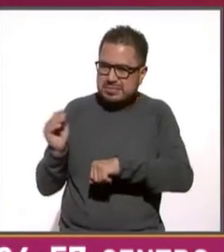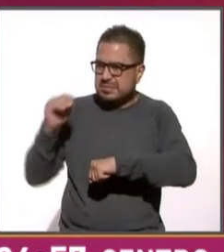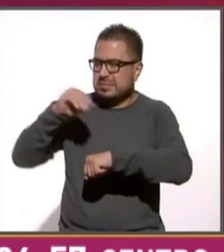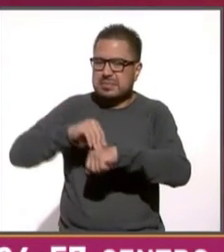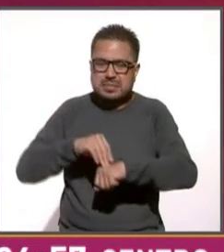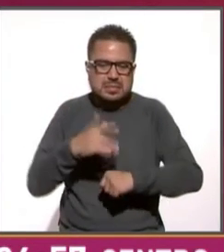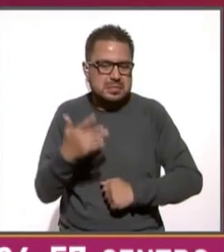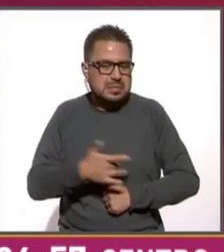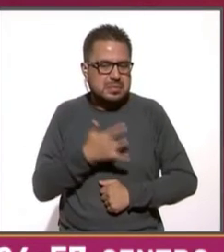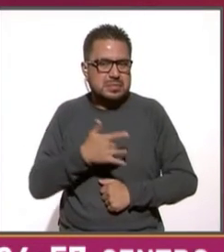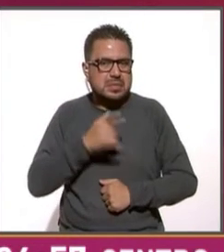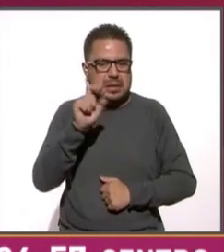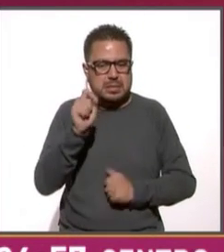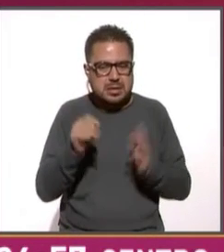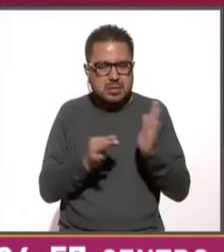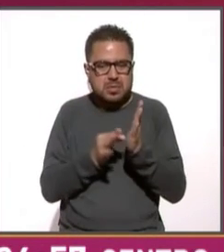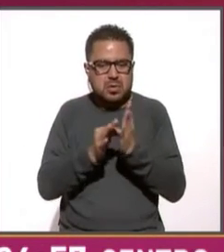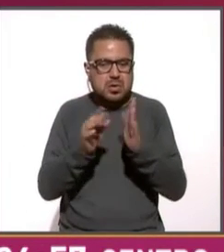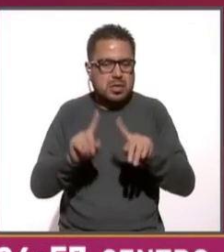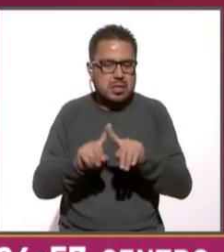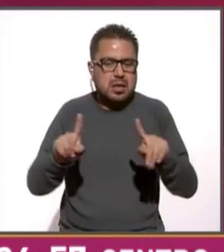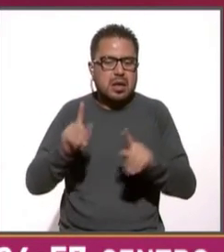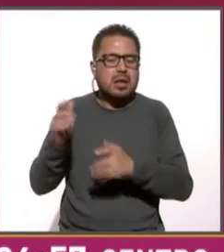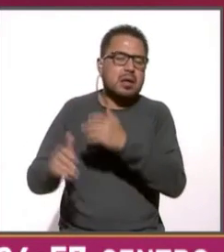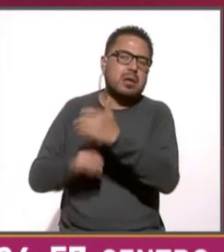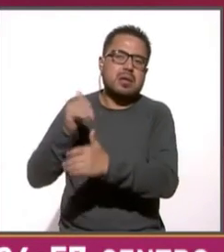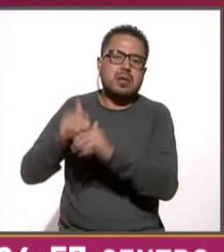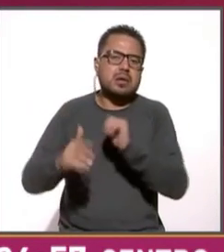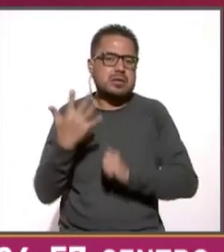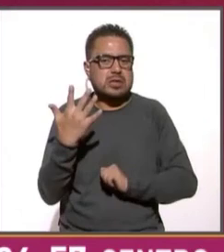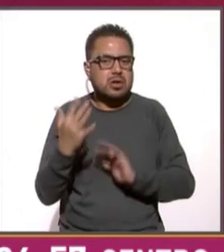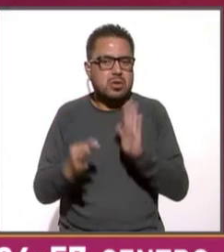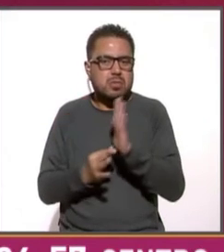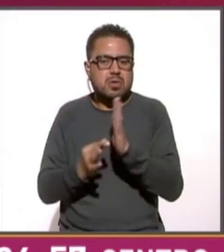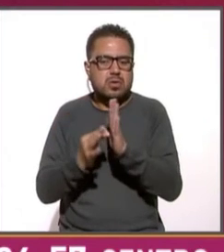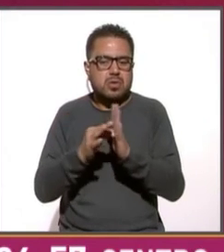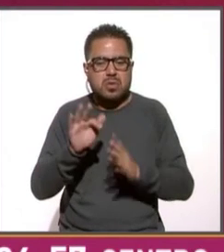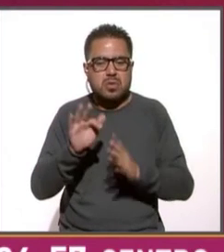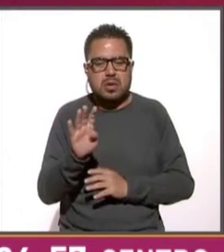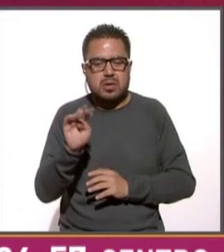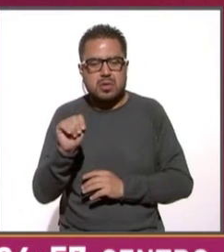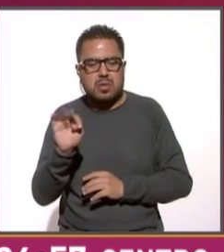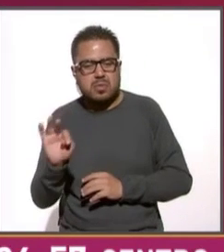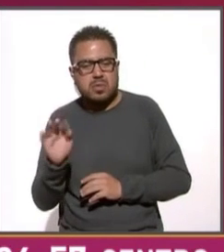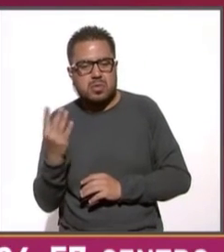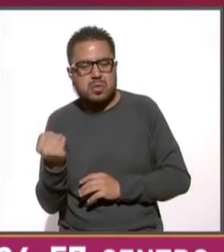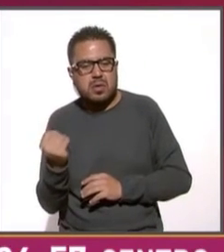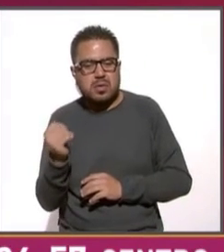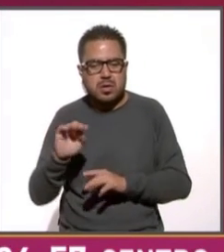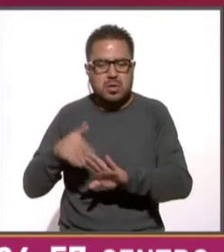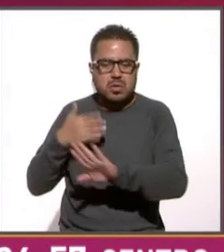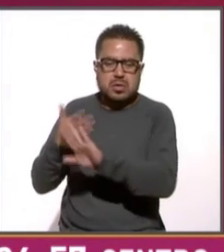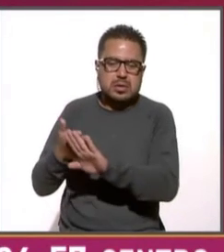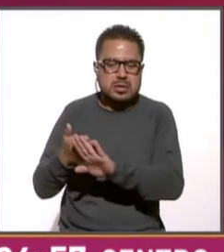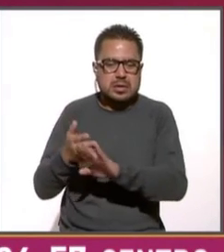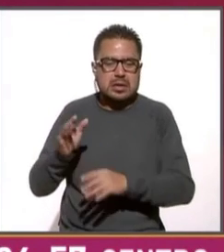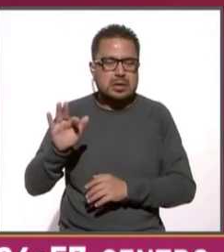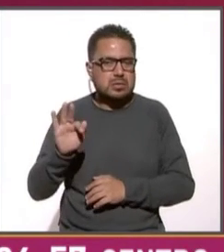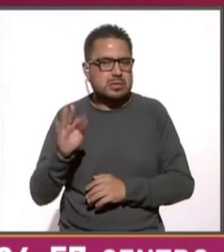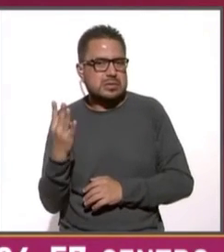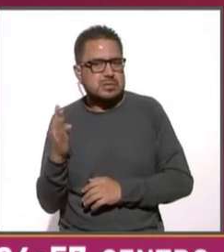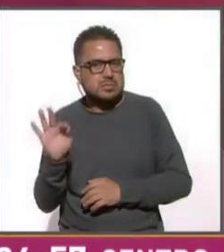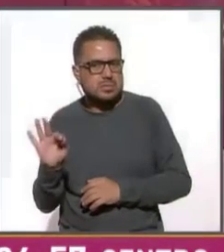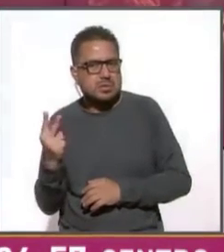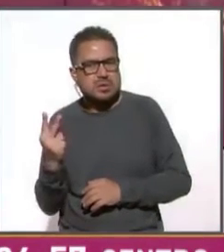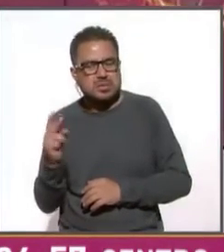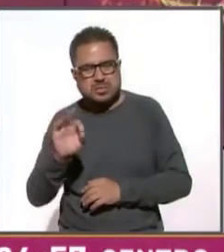se esperaban 20 puntos de diferencia y acabó en 5 puntos, 49.9 contra 6 puntos casi. Pero